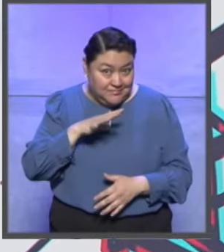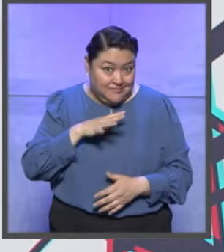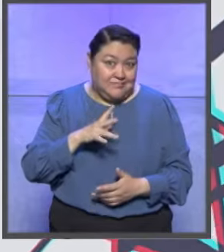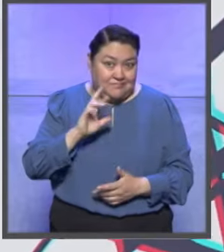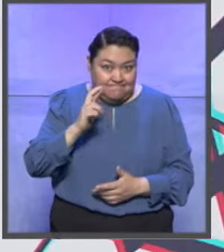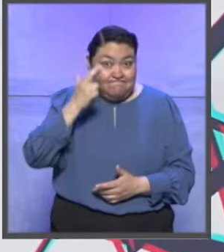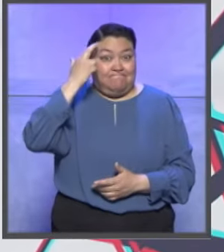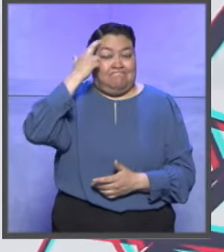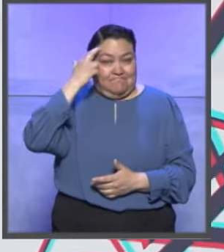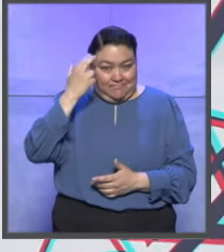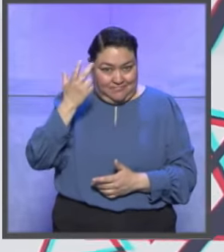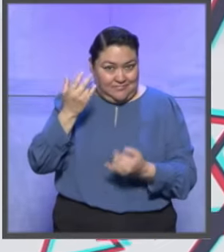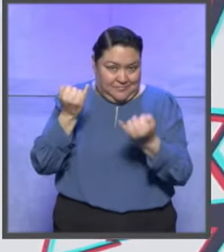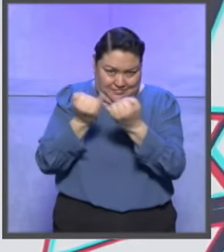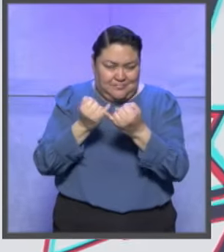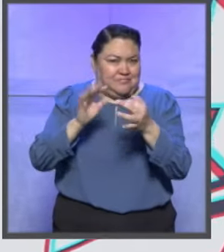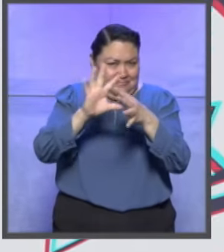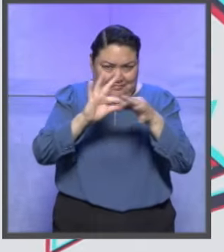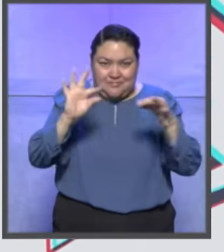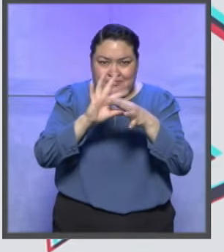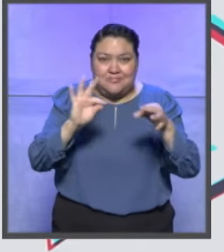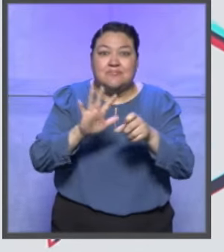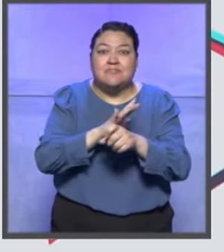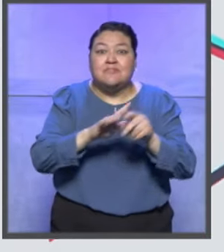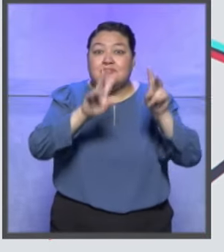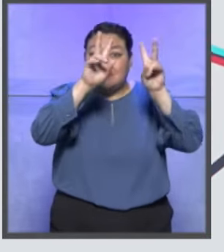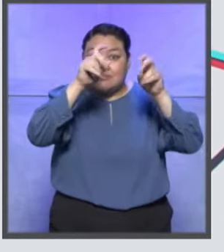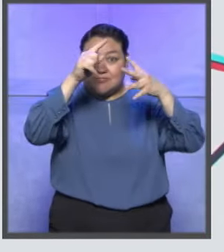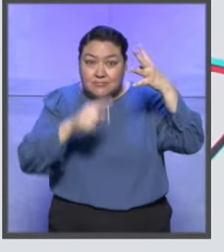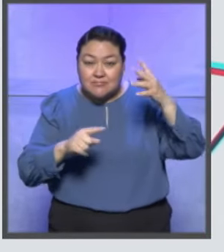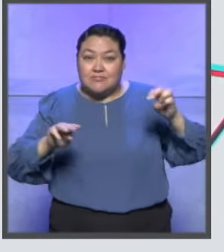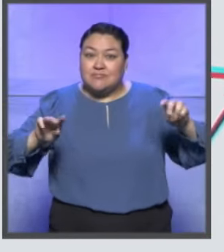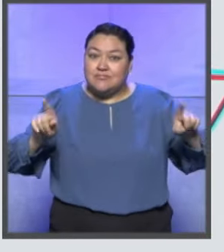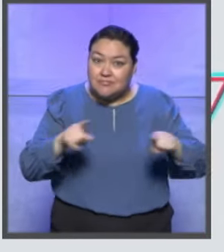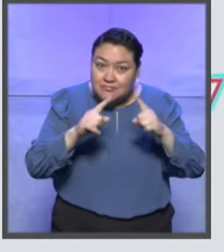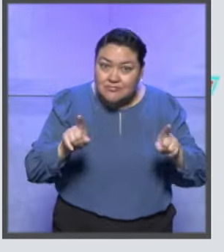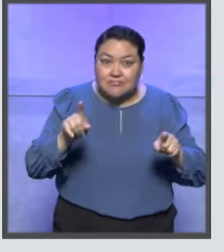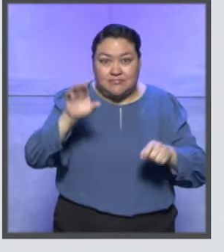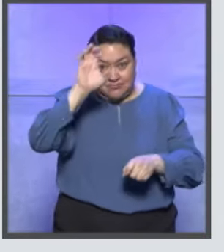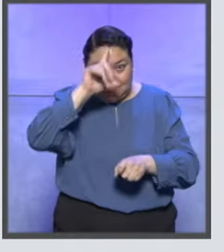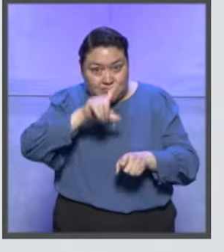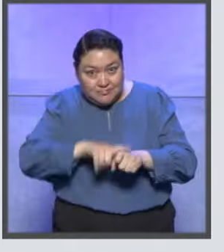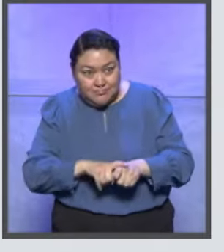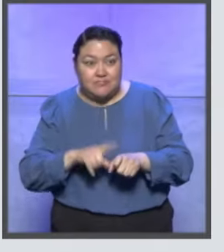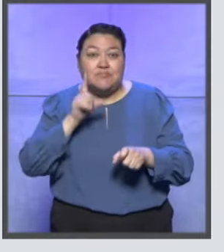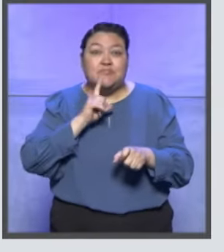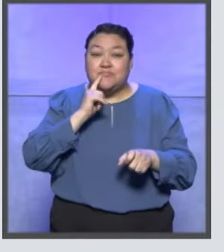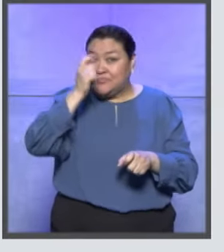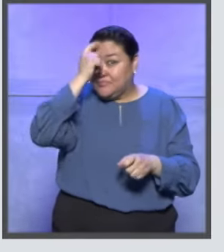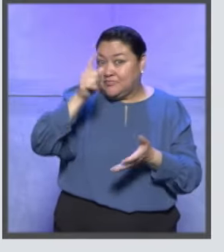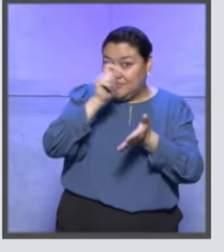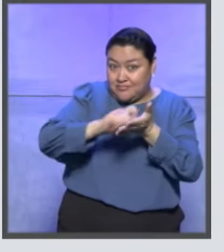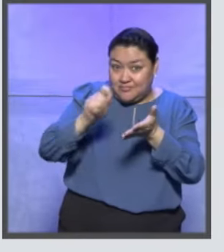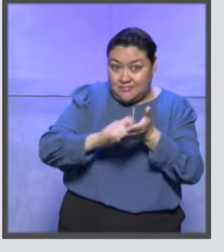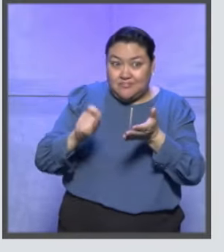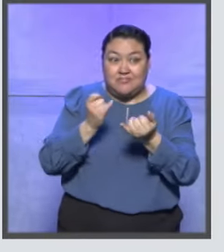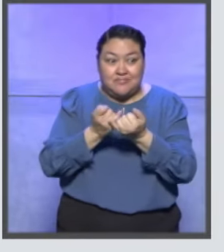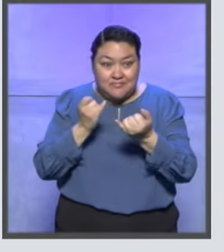evento que vale la pena pues resaltar, porque se abarcó la música, la cultura,